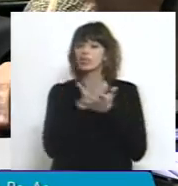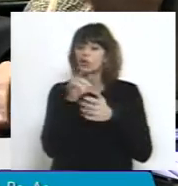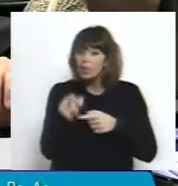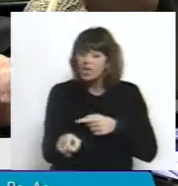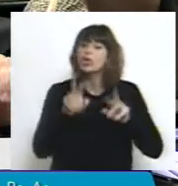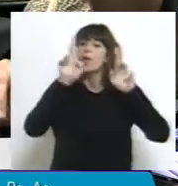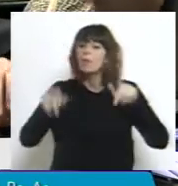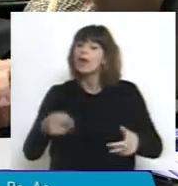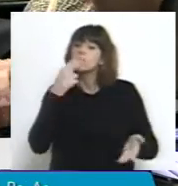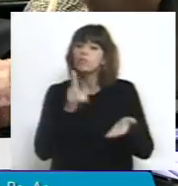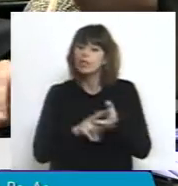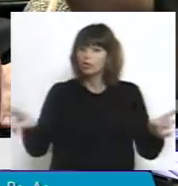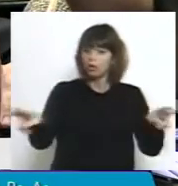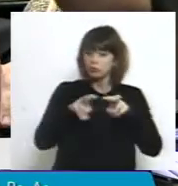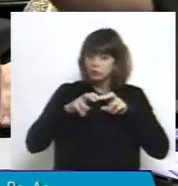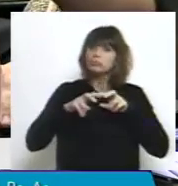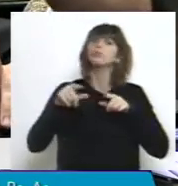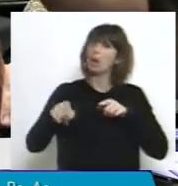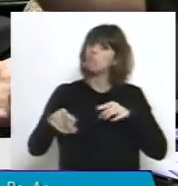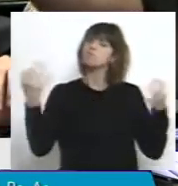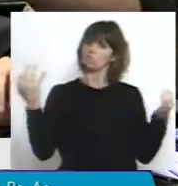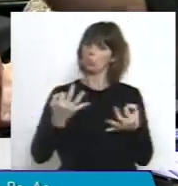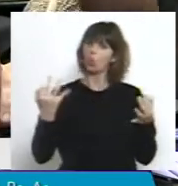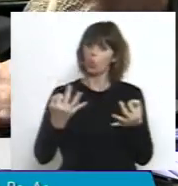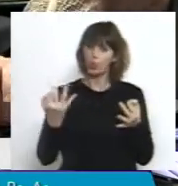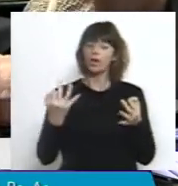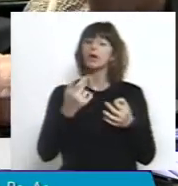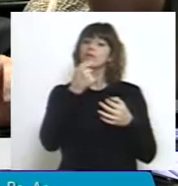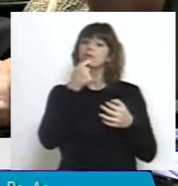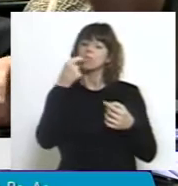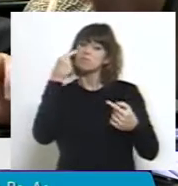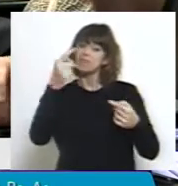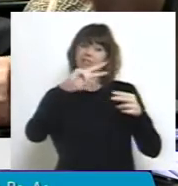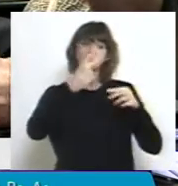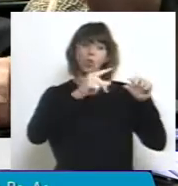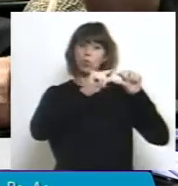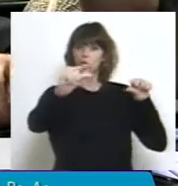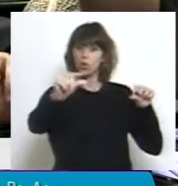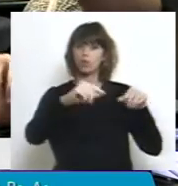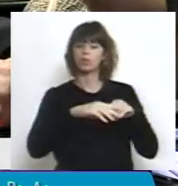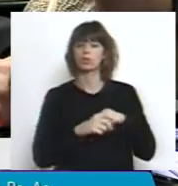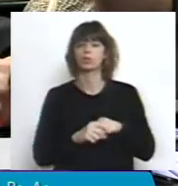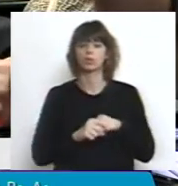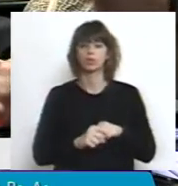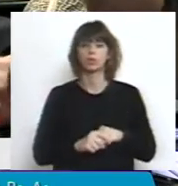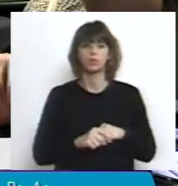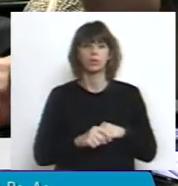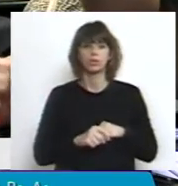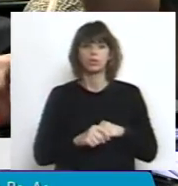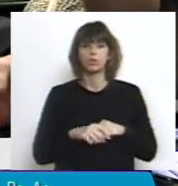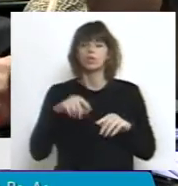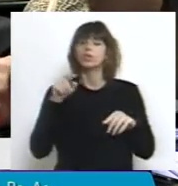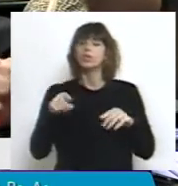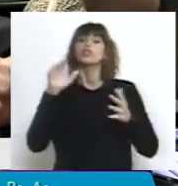de estos años ha sido exitosa. Si usted se fija en el segundo renglón, si todos se fijan en el segundo renglón, el